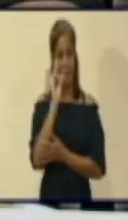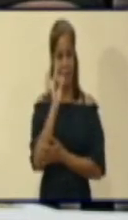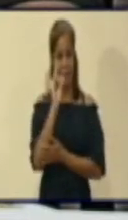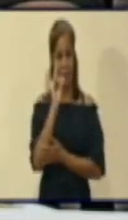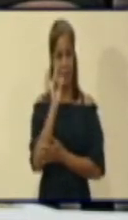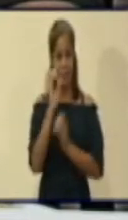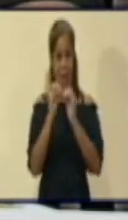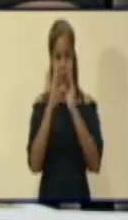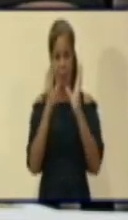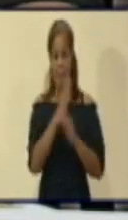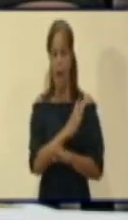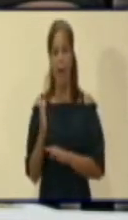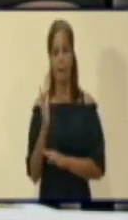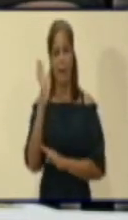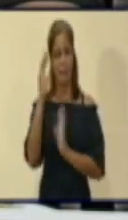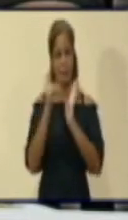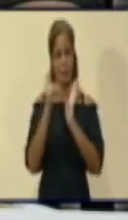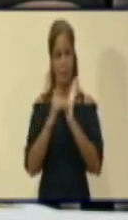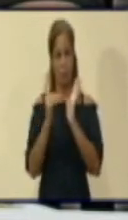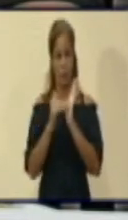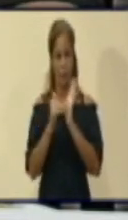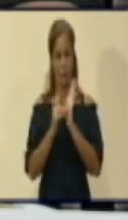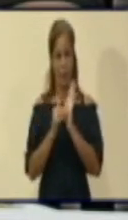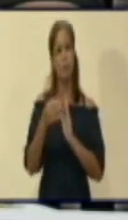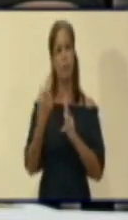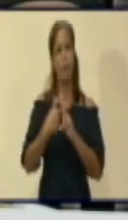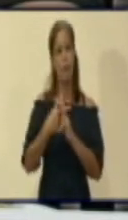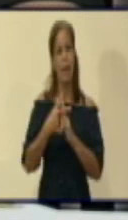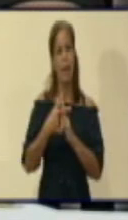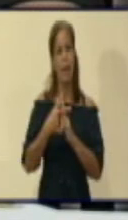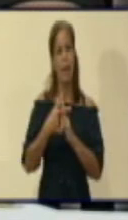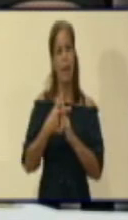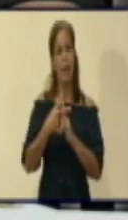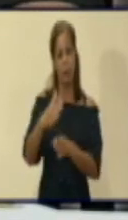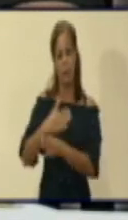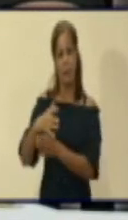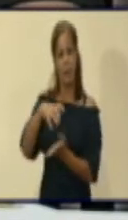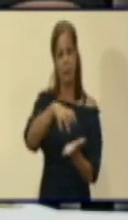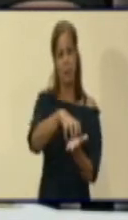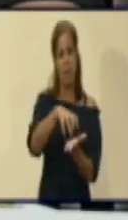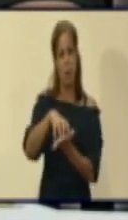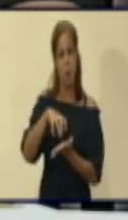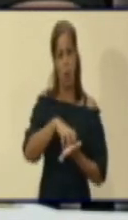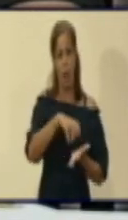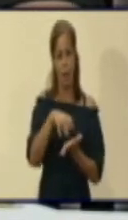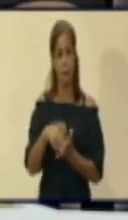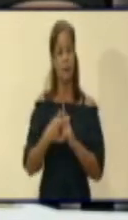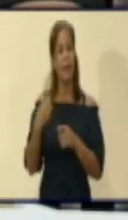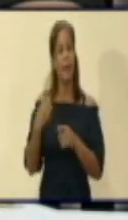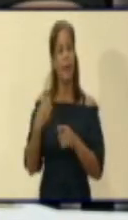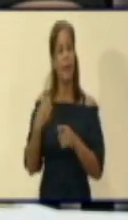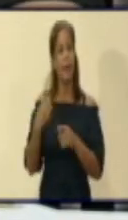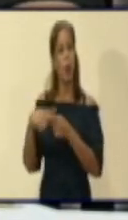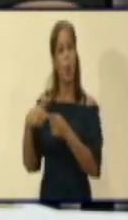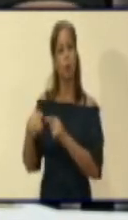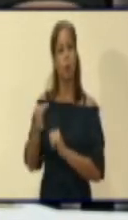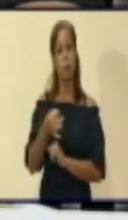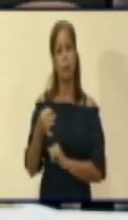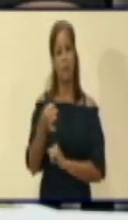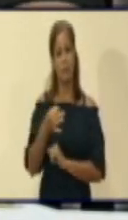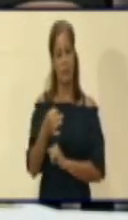en la ciudad de bayamo se están creando 40 áreas en diferentes puntos y en el resto de los municipios se quedaban los